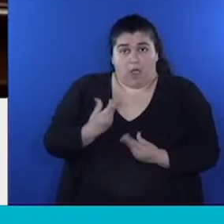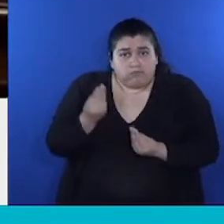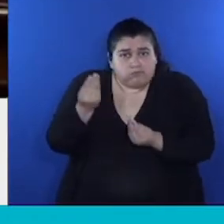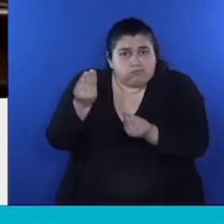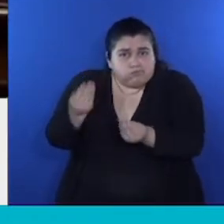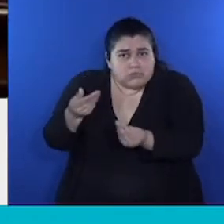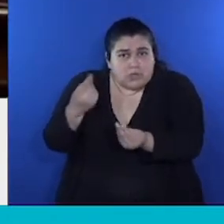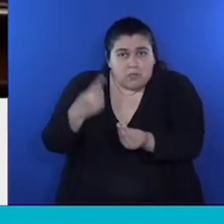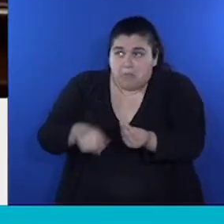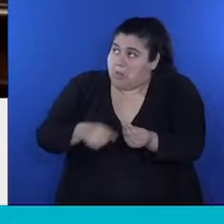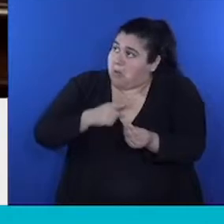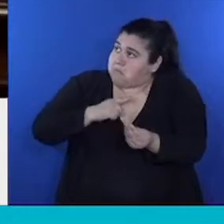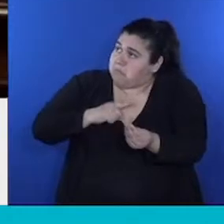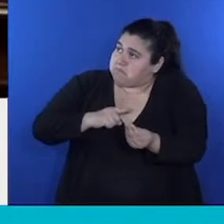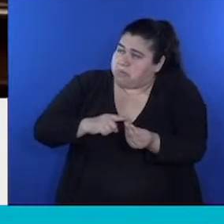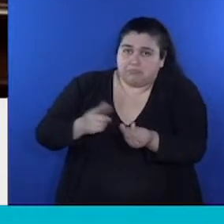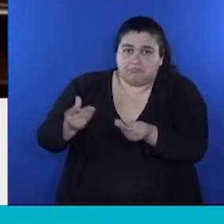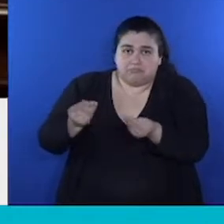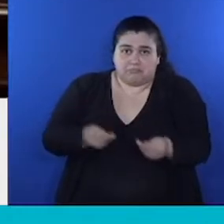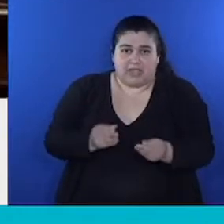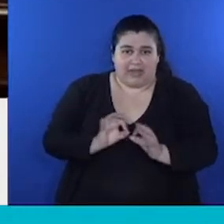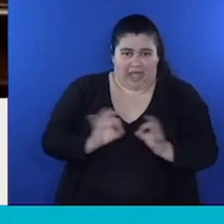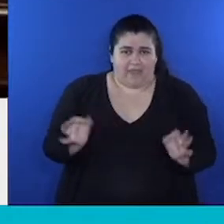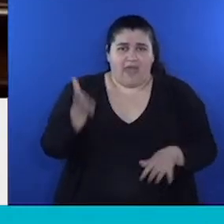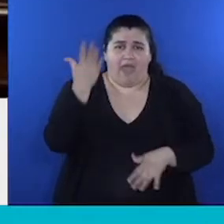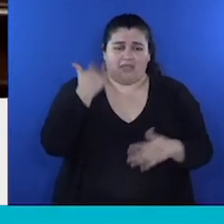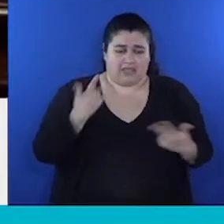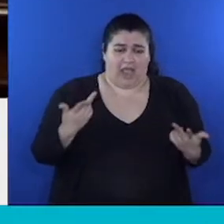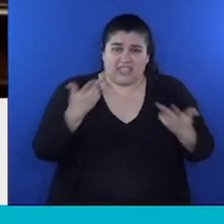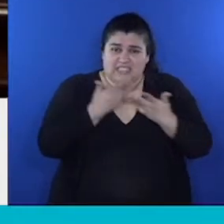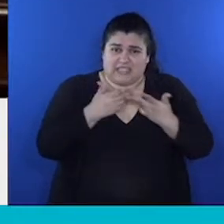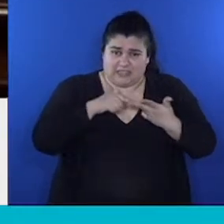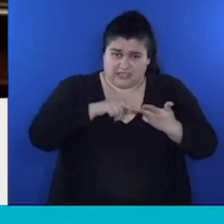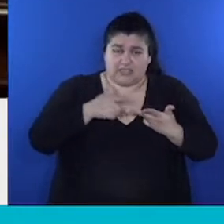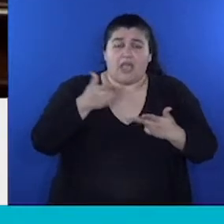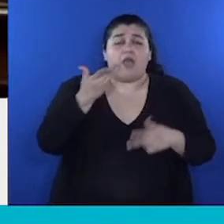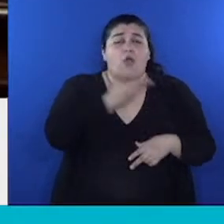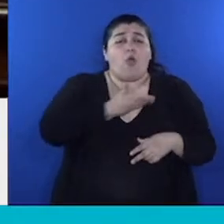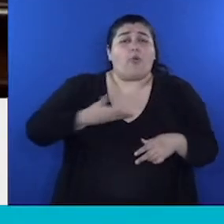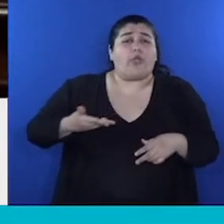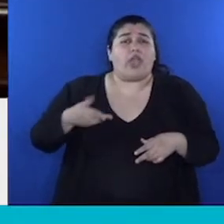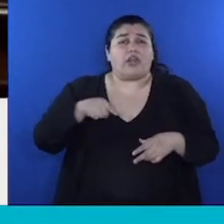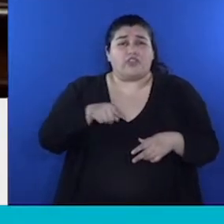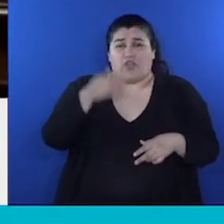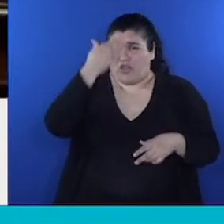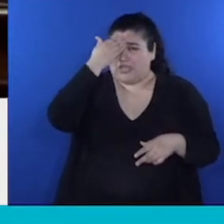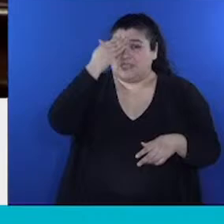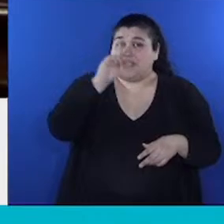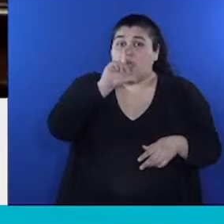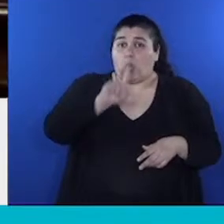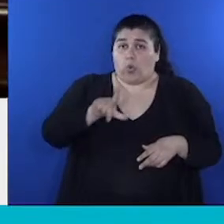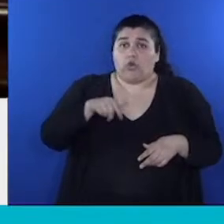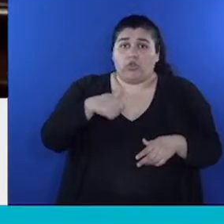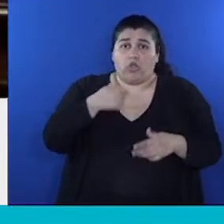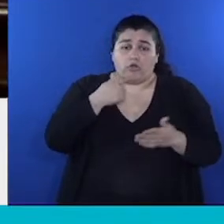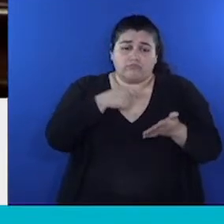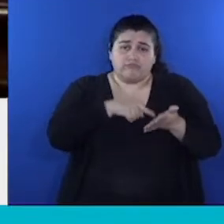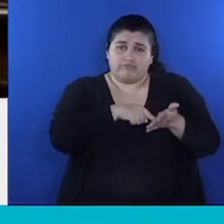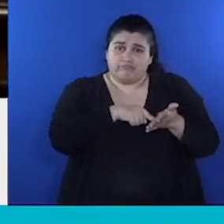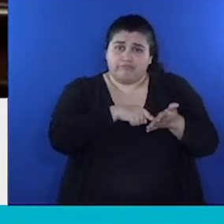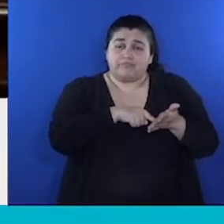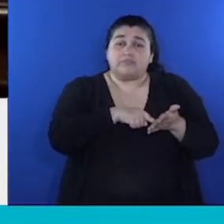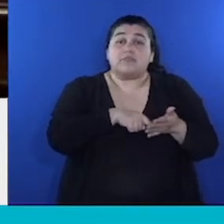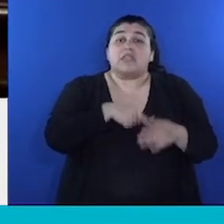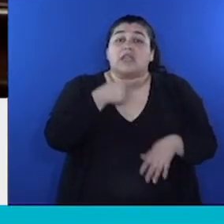pedir autorización para leer dos párrafos de la gacetilla que envió el gobierno de la provincia de Buenos Aires el 15 de julio. Dice: